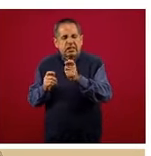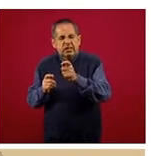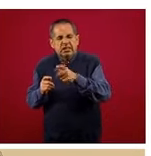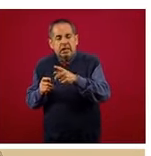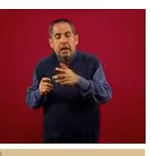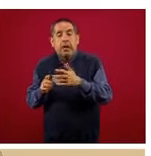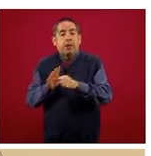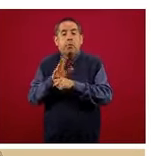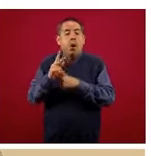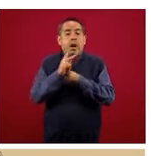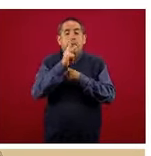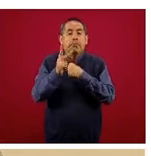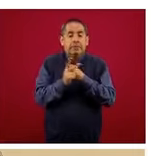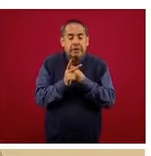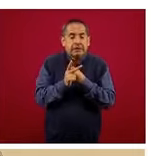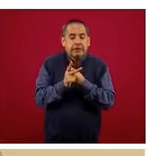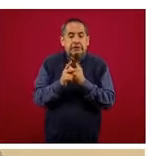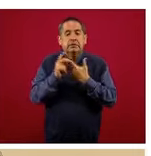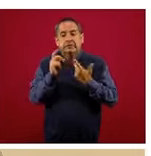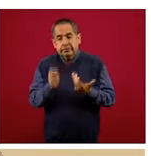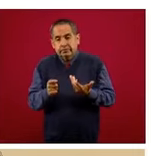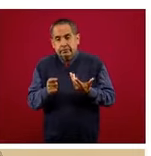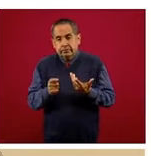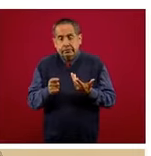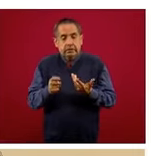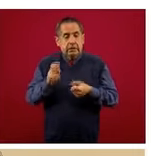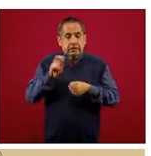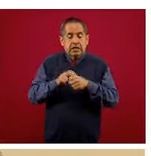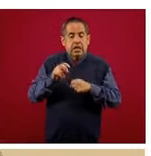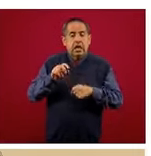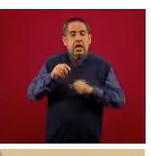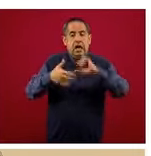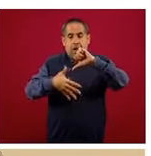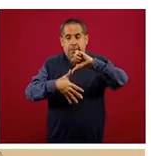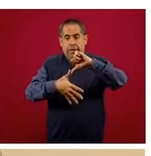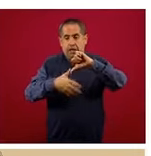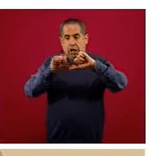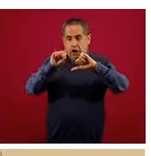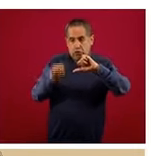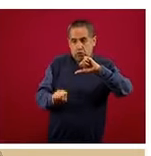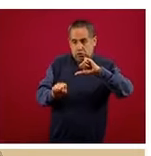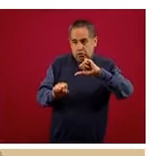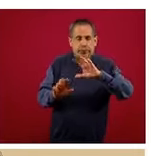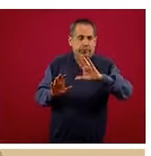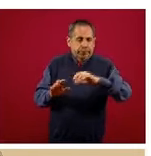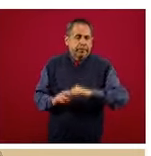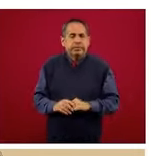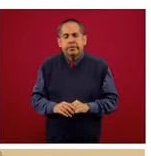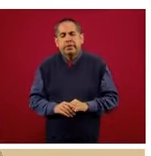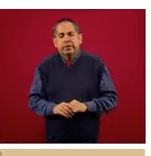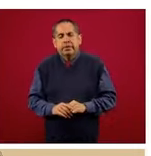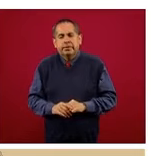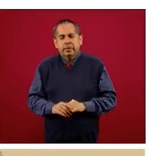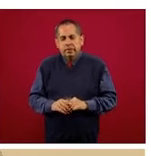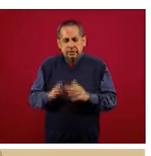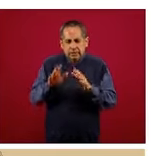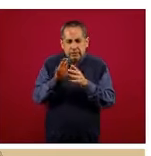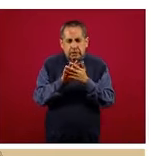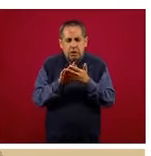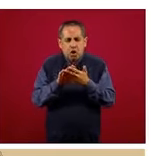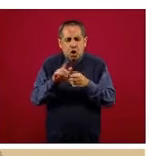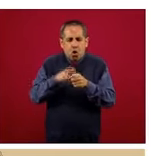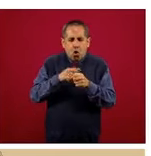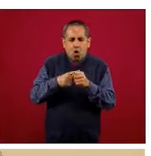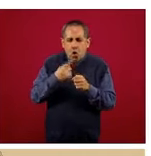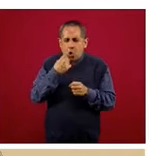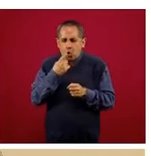los países precisamente que están en América del Sur. En color más o menos un guinda,